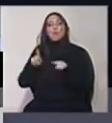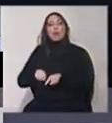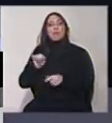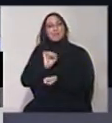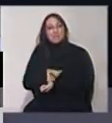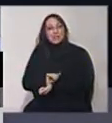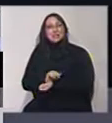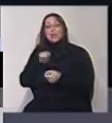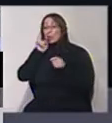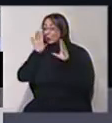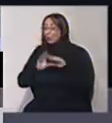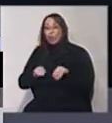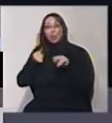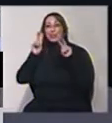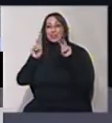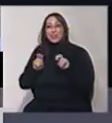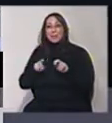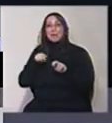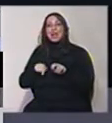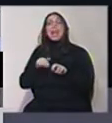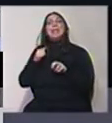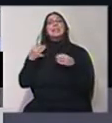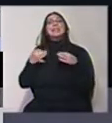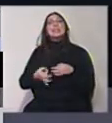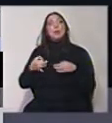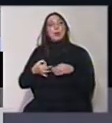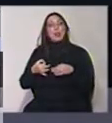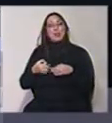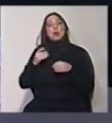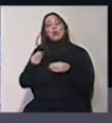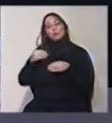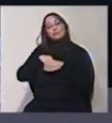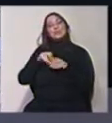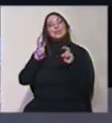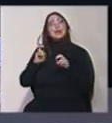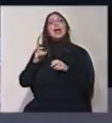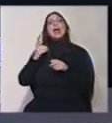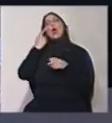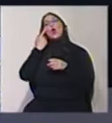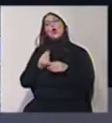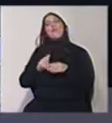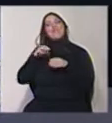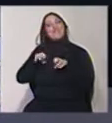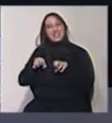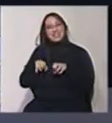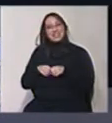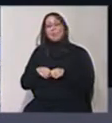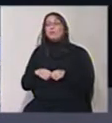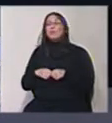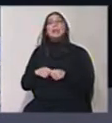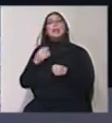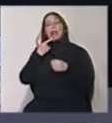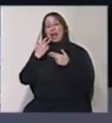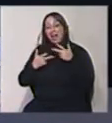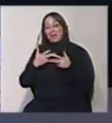todos esos temas tienen incidencia en el tema de seguridad o en el tema de convivencia. Creo que cuando se plantea el tema de la participación